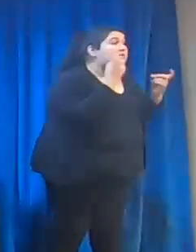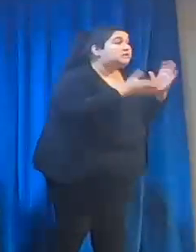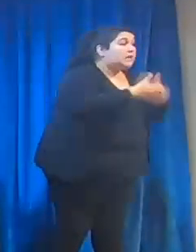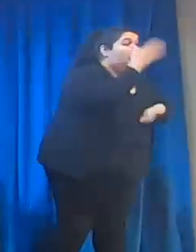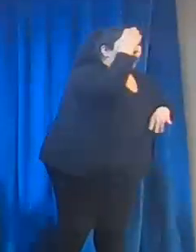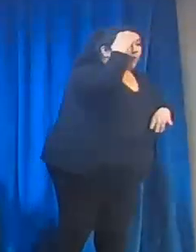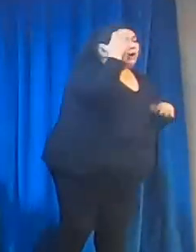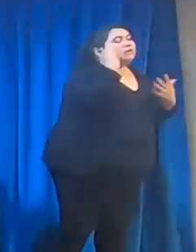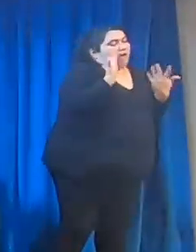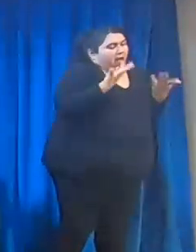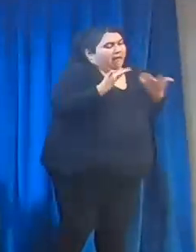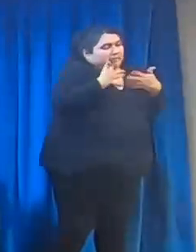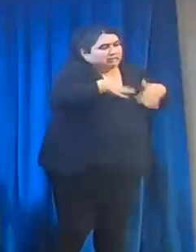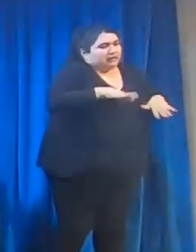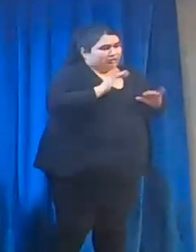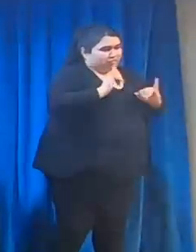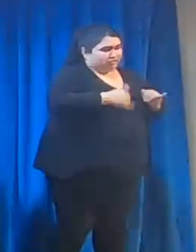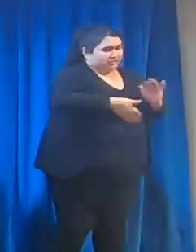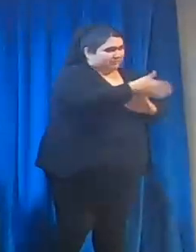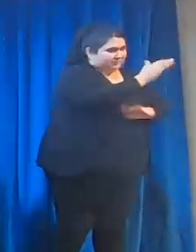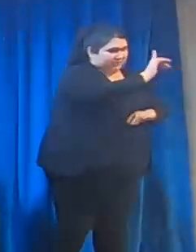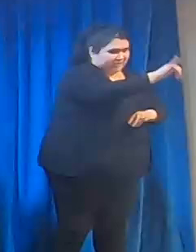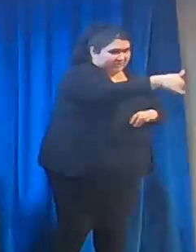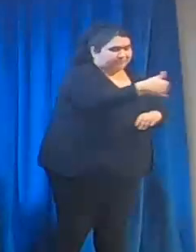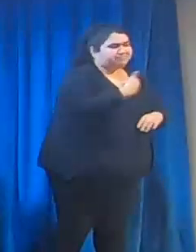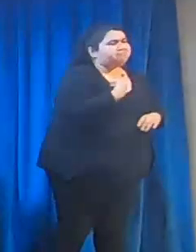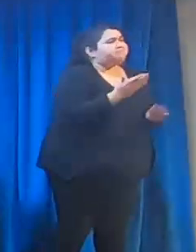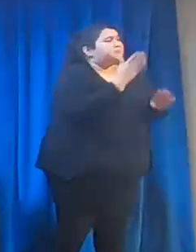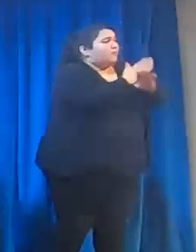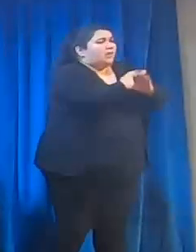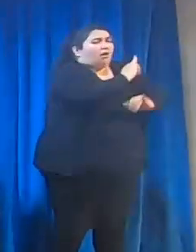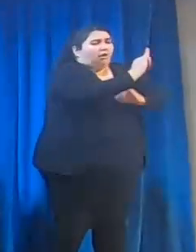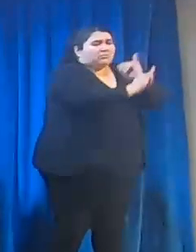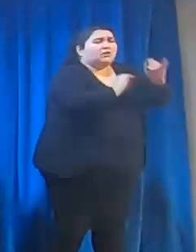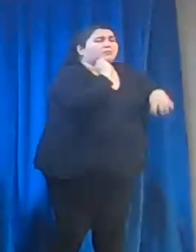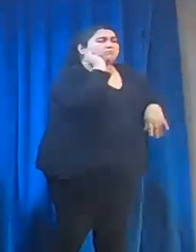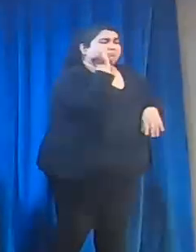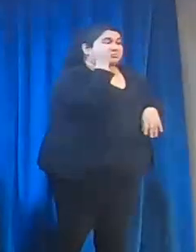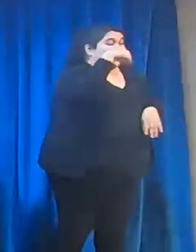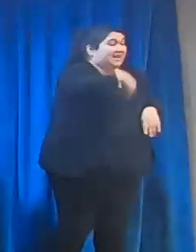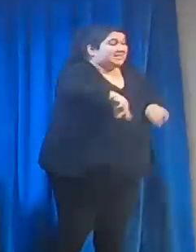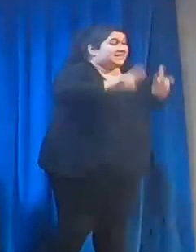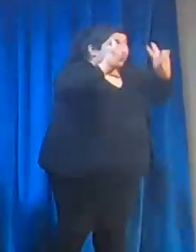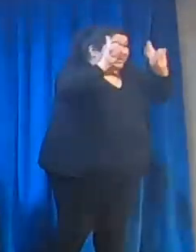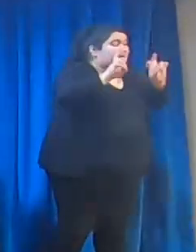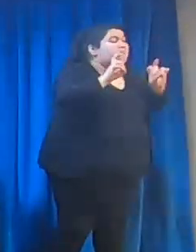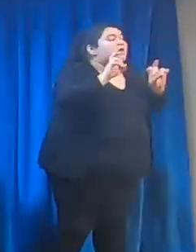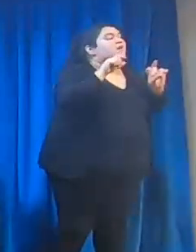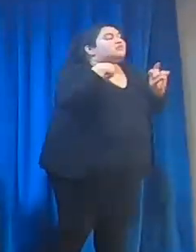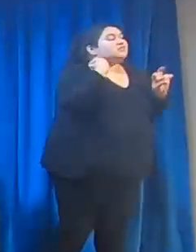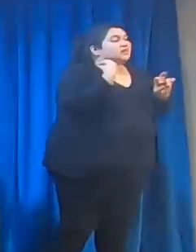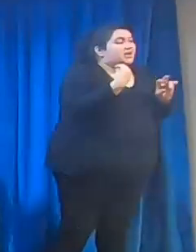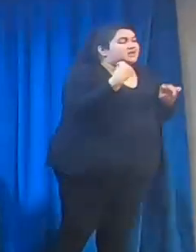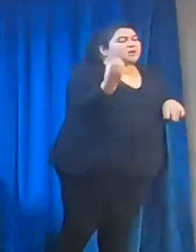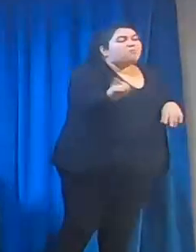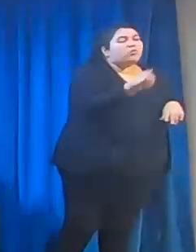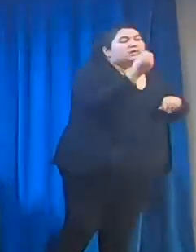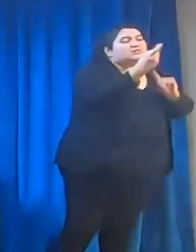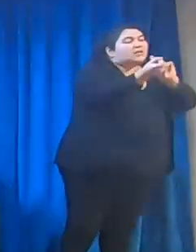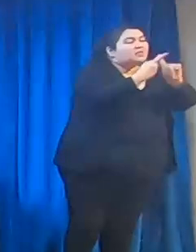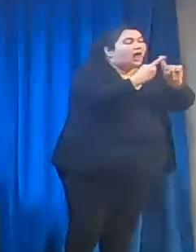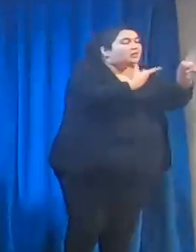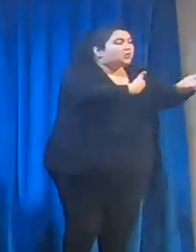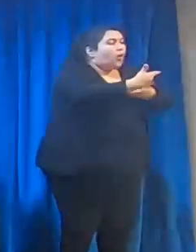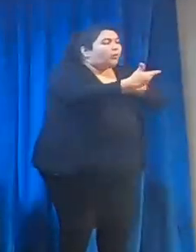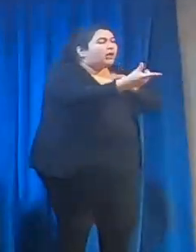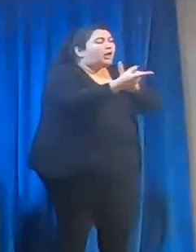bueno, sepan estar. Bueno, como les anticipé, esta mesa se tituló La importancia de los buenos tratos en los